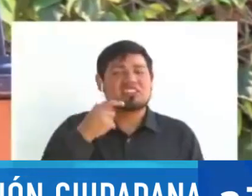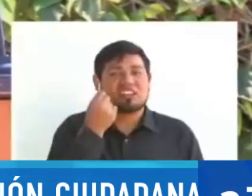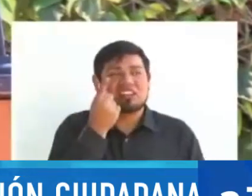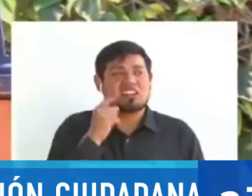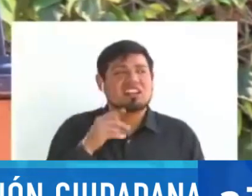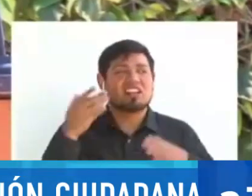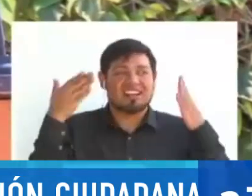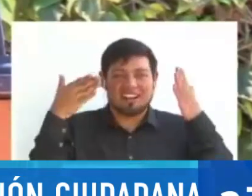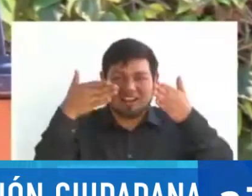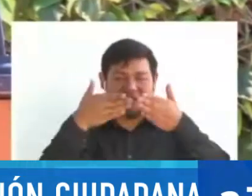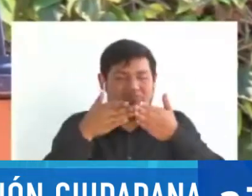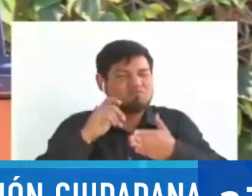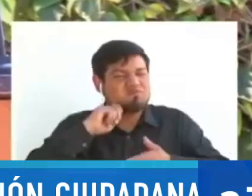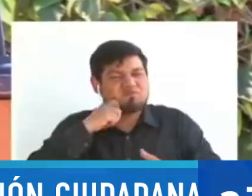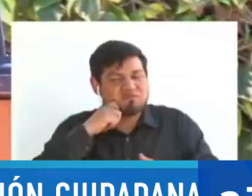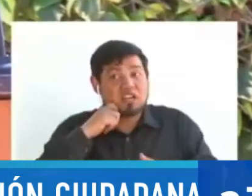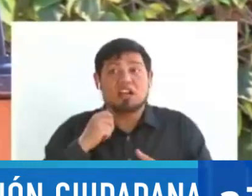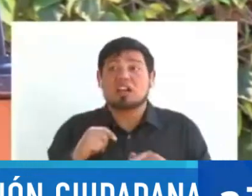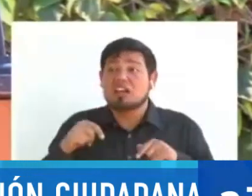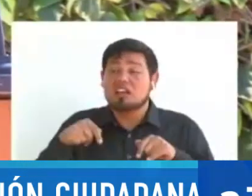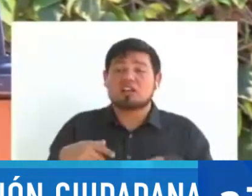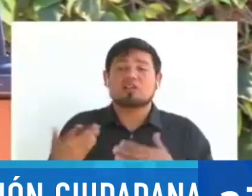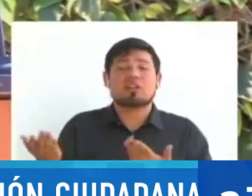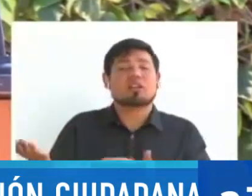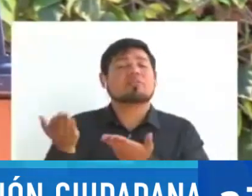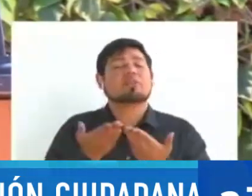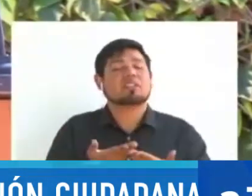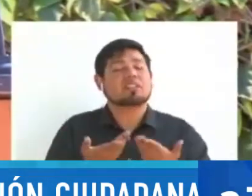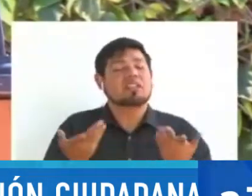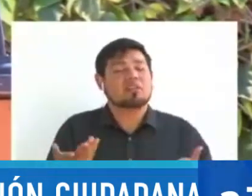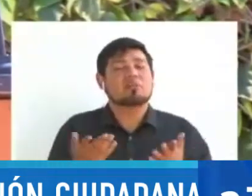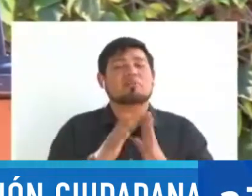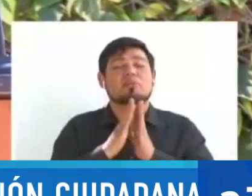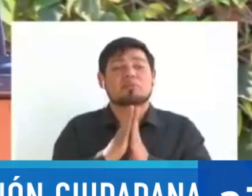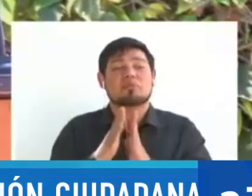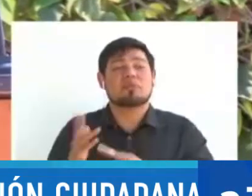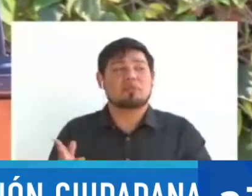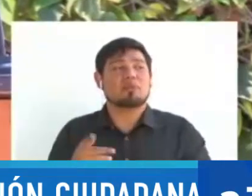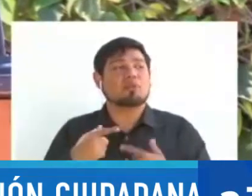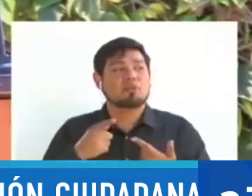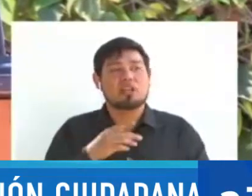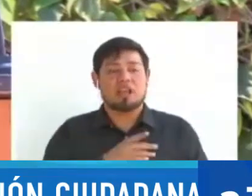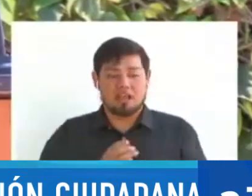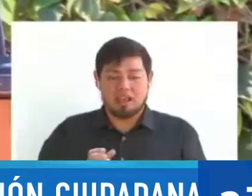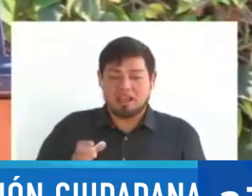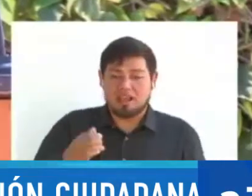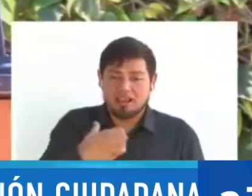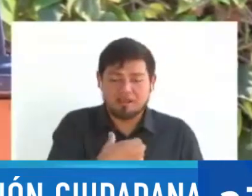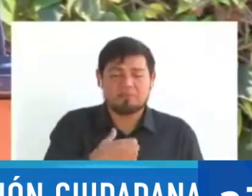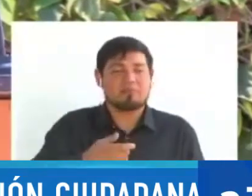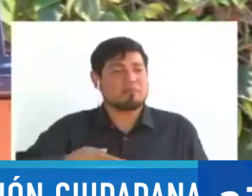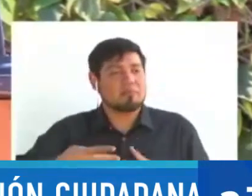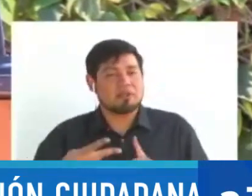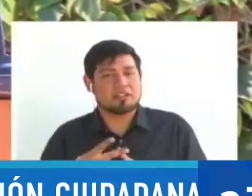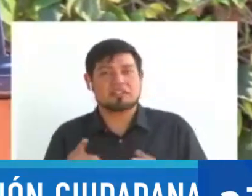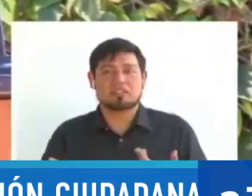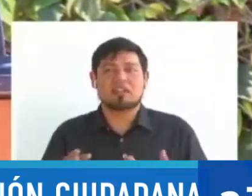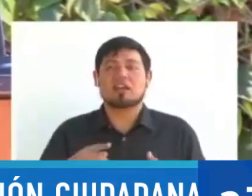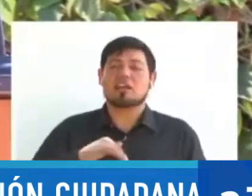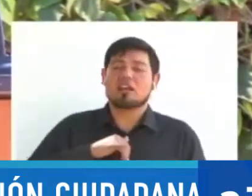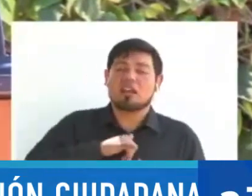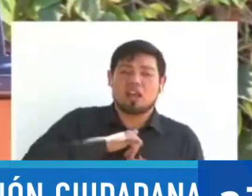eso, queremos invitar a la comunidad a ser una comunidad más inclusiva, empática, con toda esta